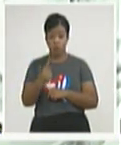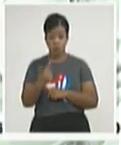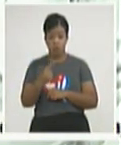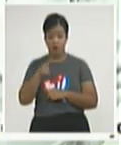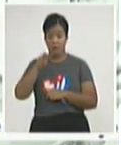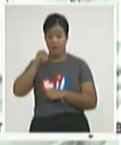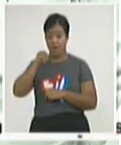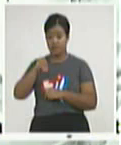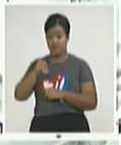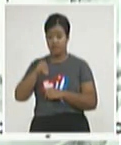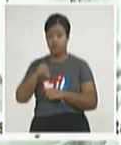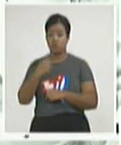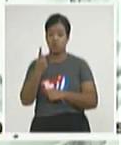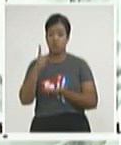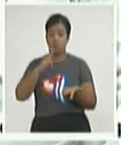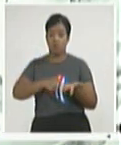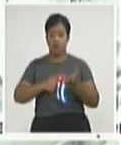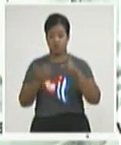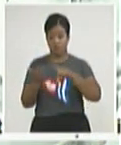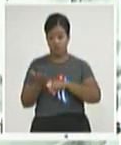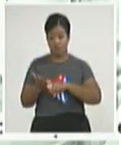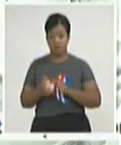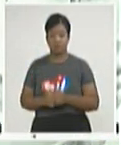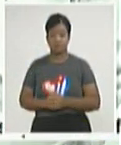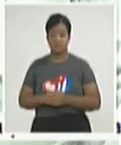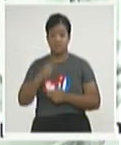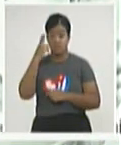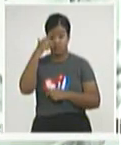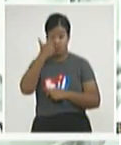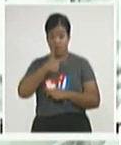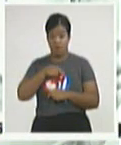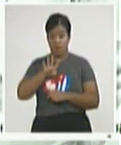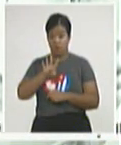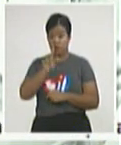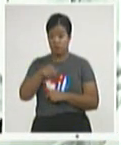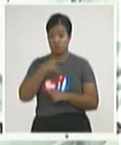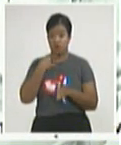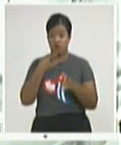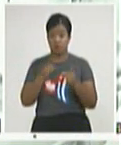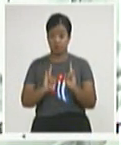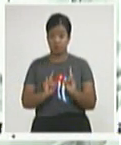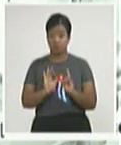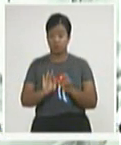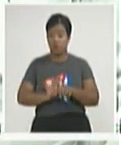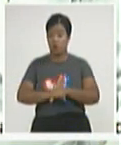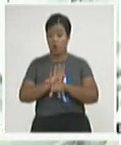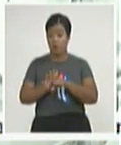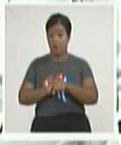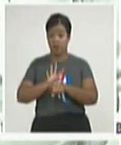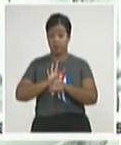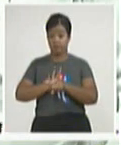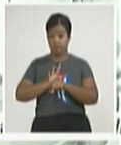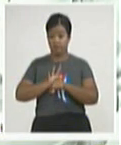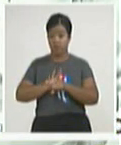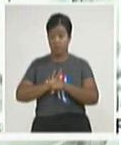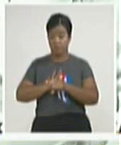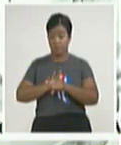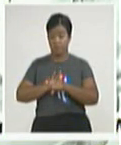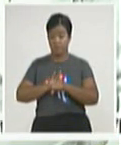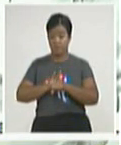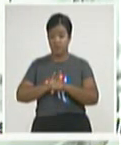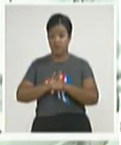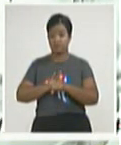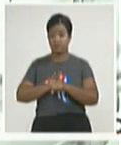1 de Puerto Padre. Ciego de Ávila con 4 personas que fallecen de COVID-19, en Bolivia,